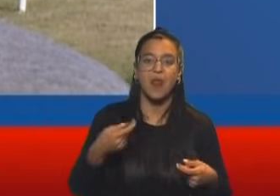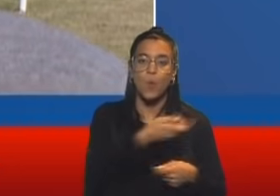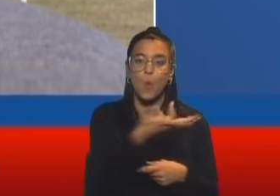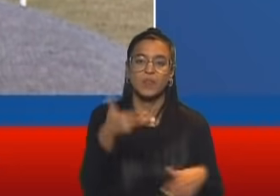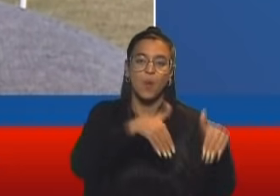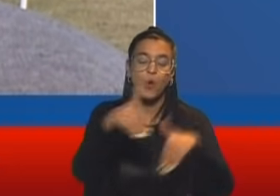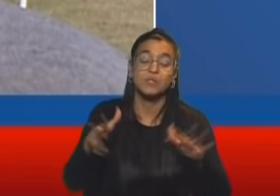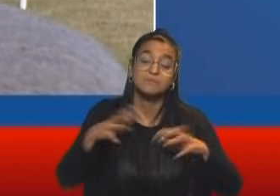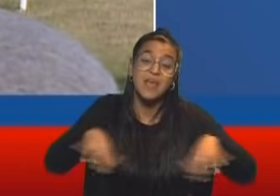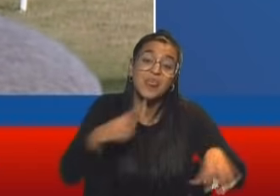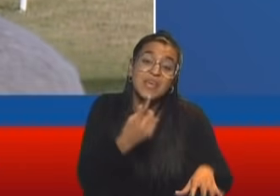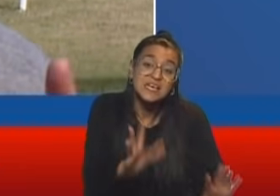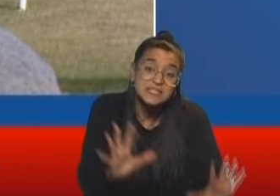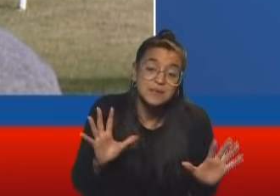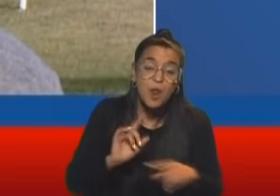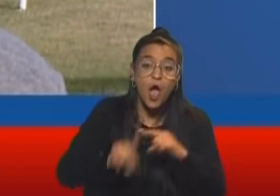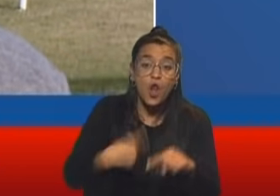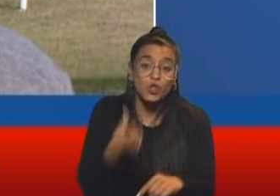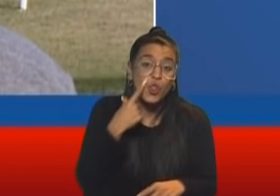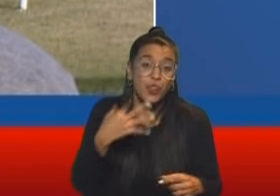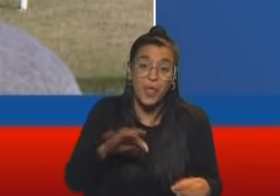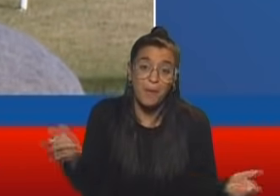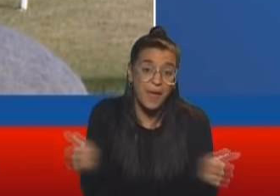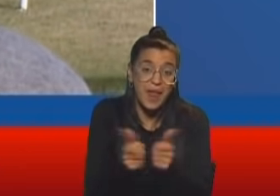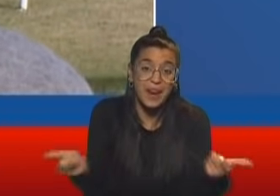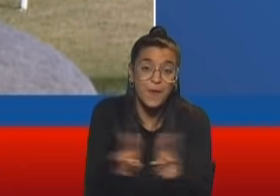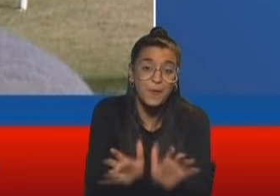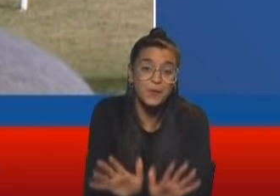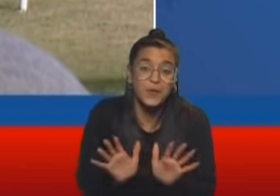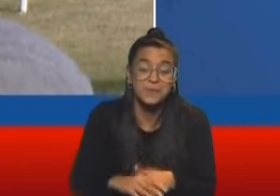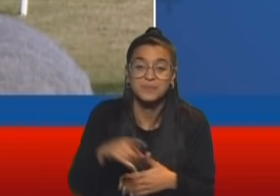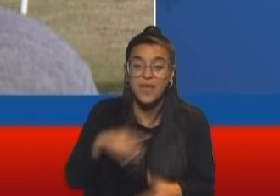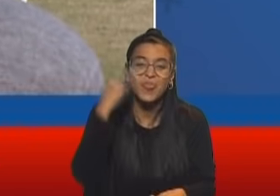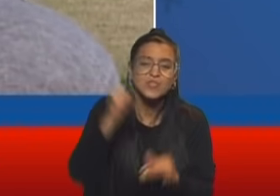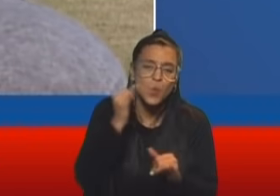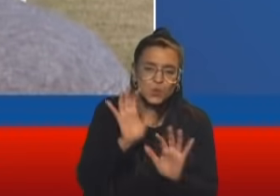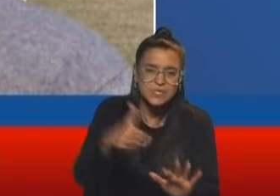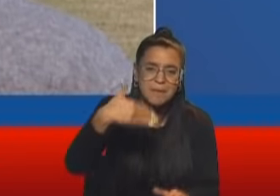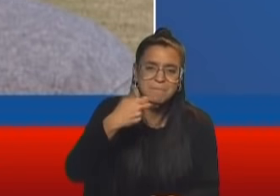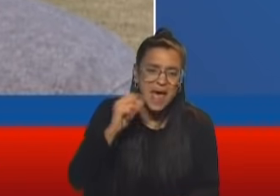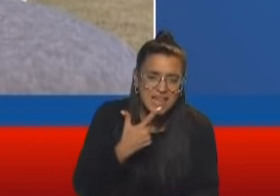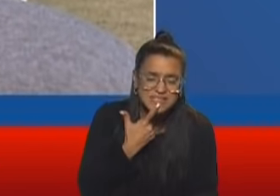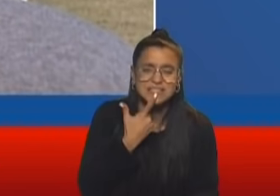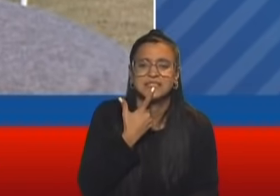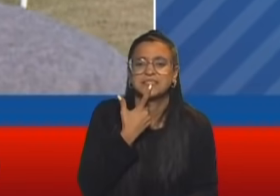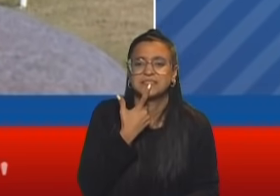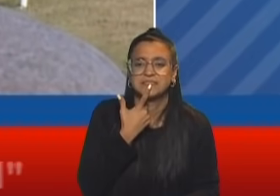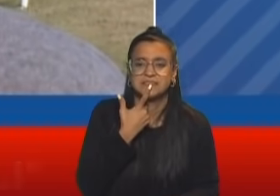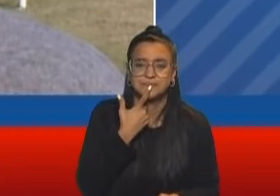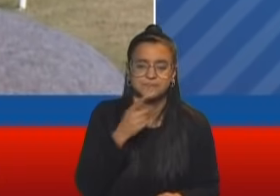dice. ¿no? Sí, bueno, sí, pero al otro día se van a tener que juntar. Pero de todas maneras, digo, este discurso de Manes